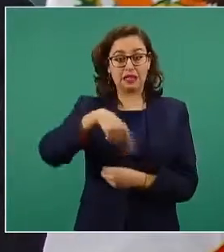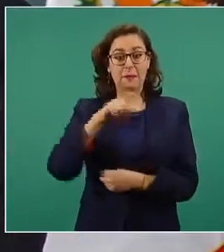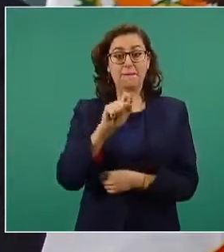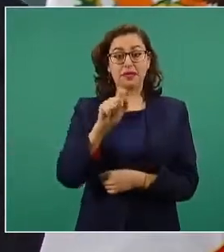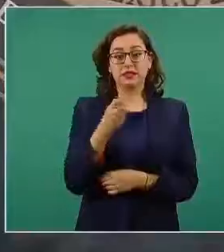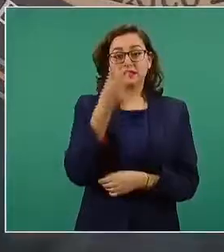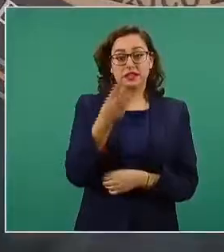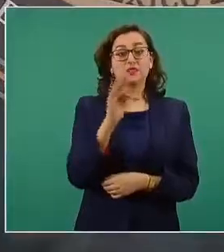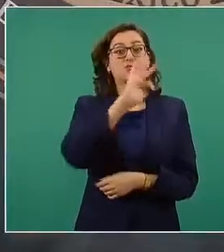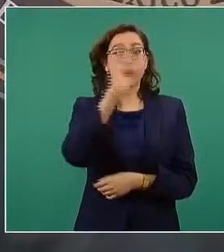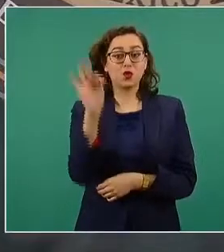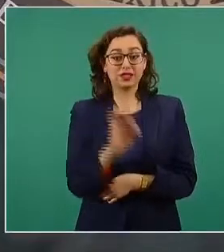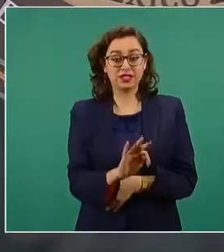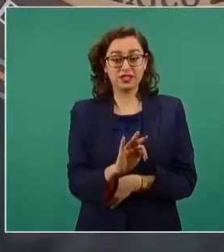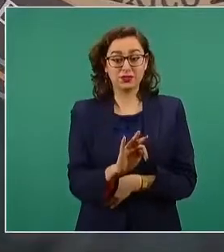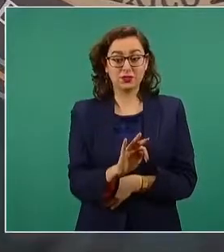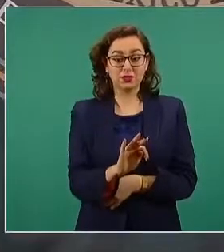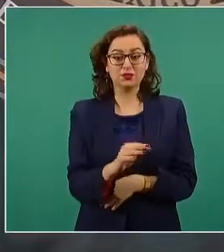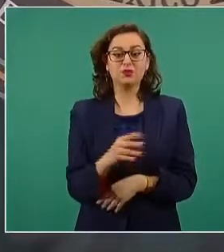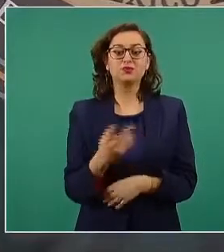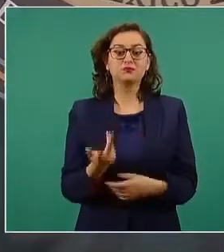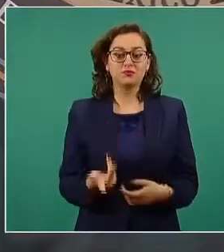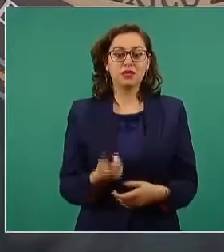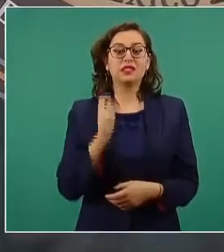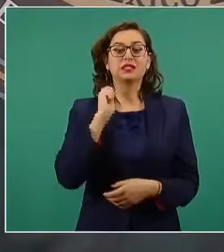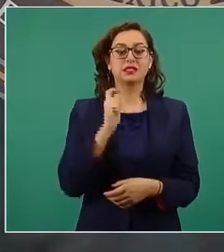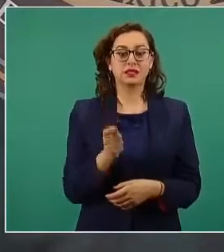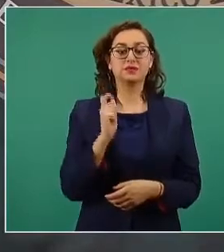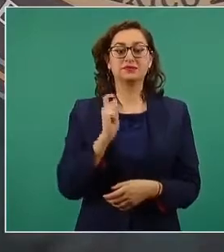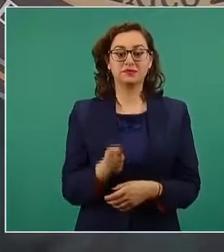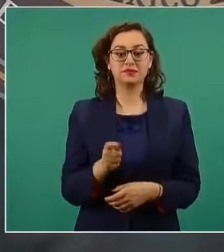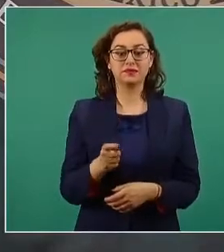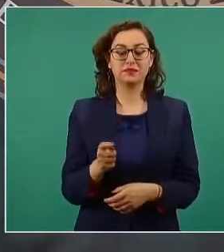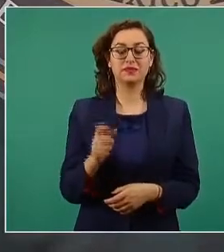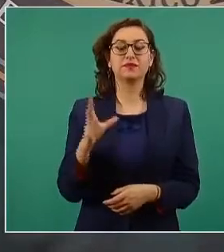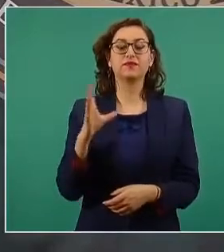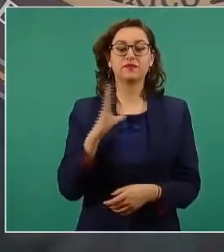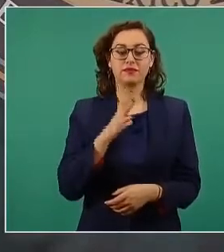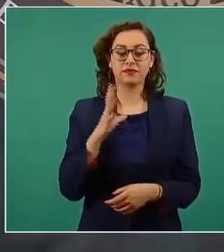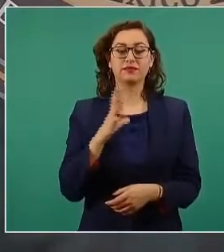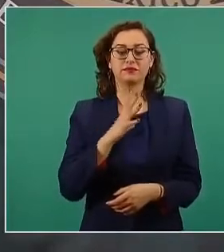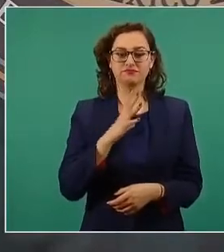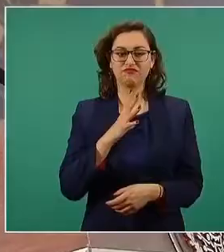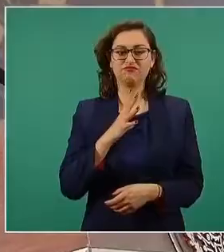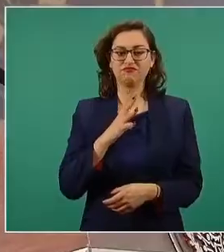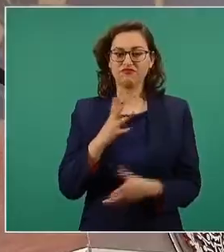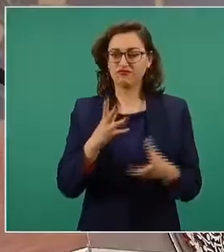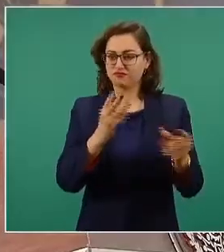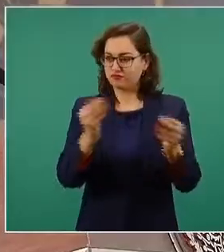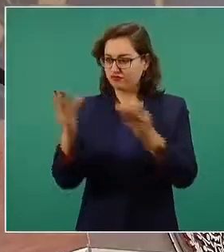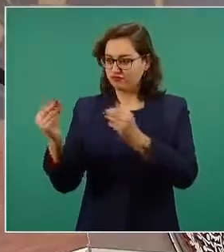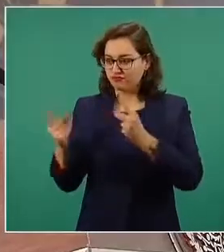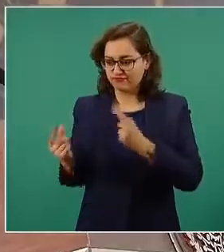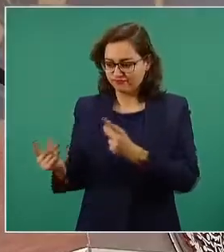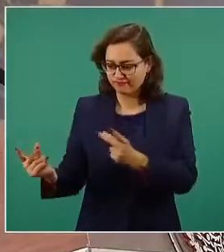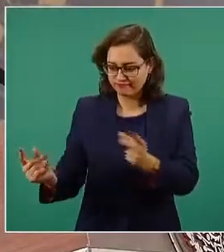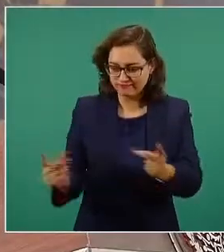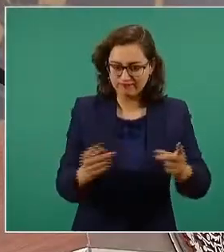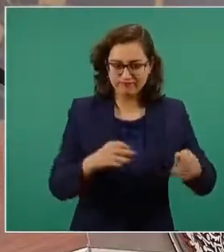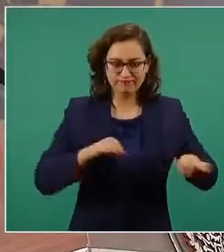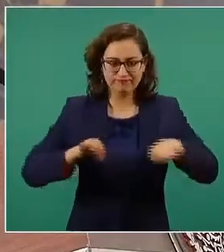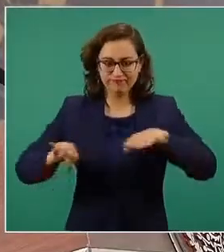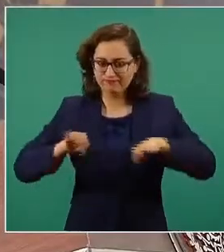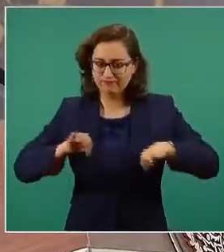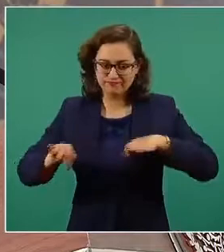que hay una inmensa reserva de energía que está siendo desatada y encauzada con el propósito